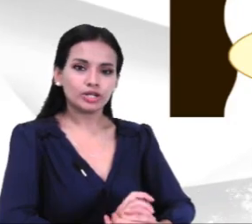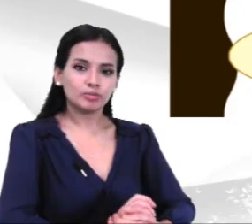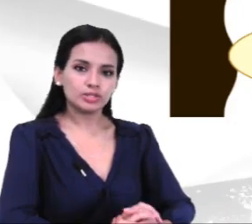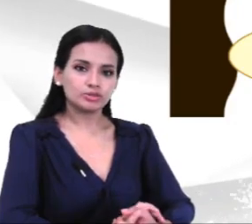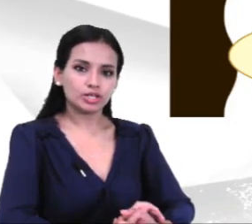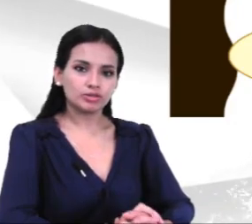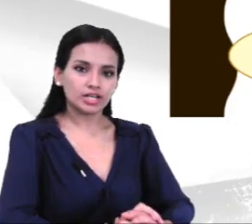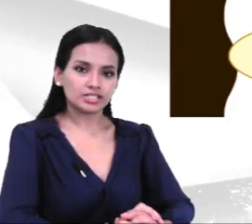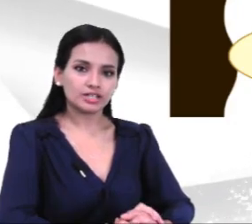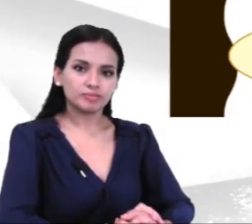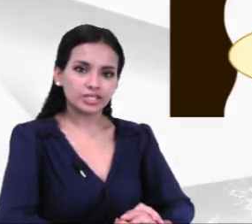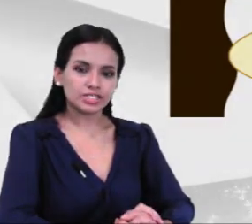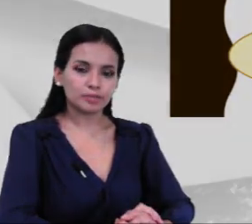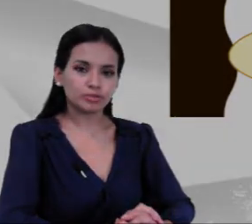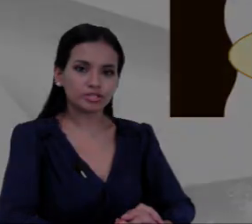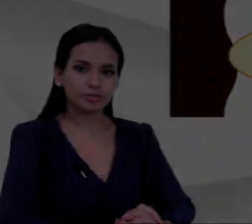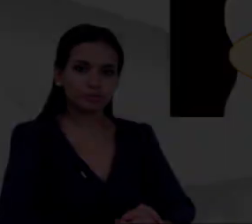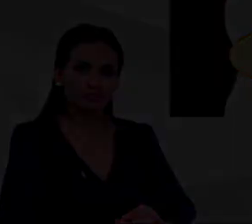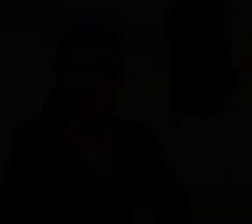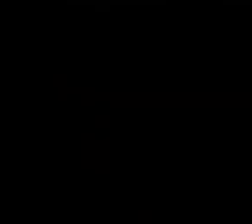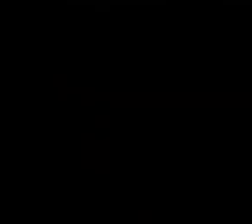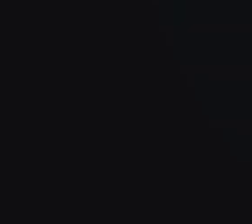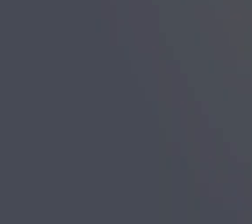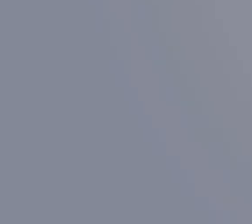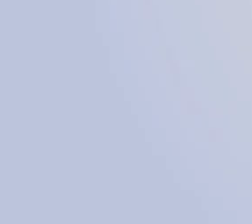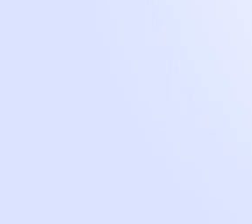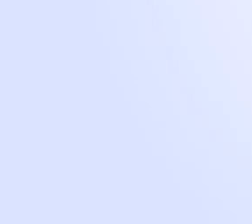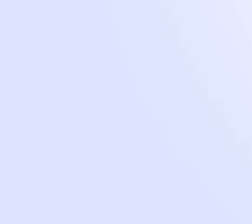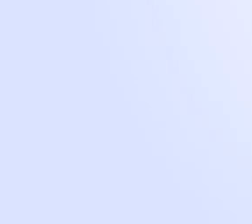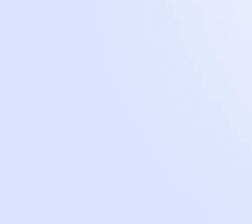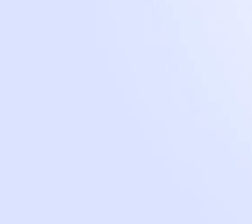los que hemos estudiando en casa hasta la próxima